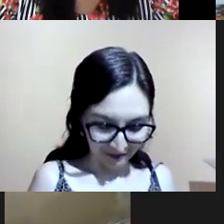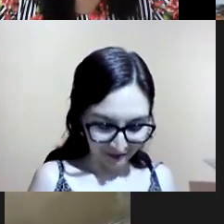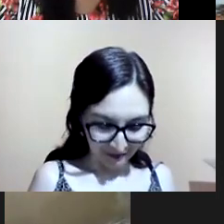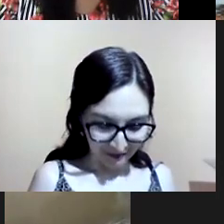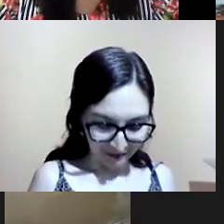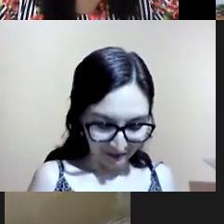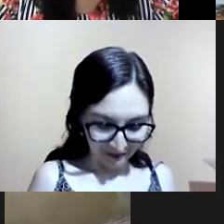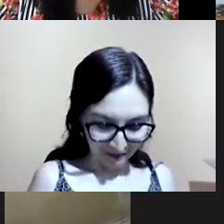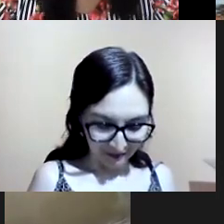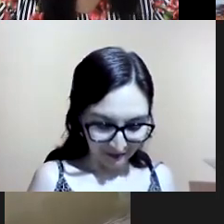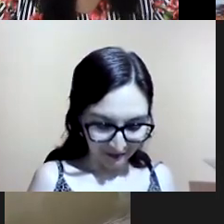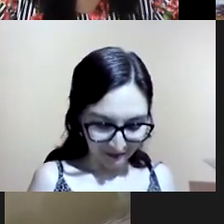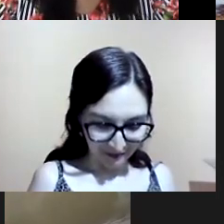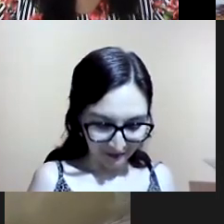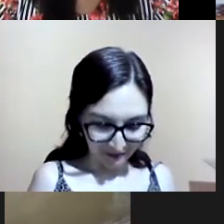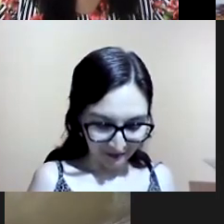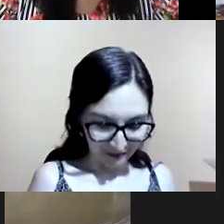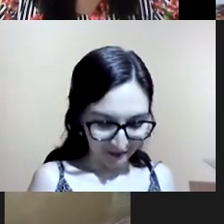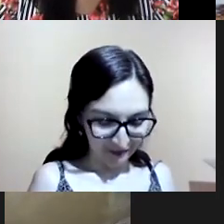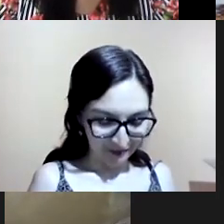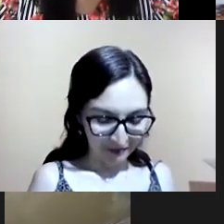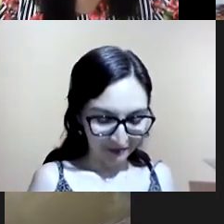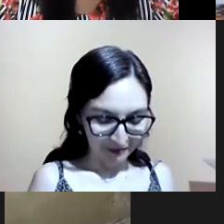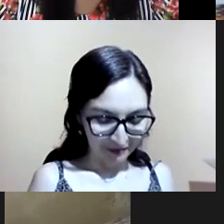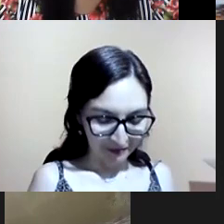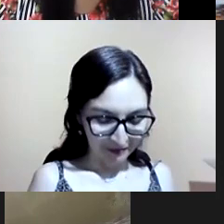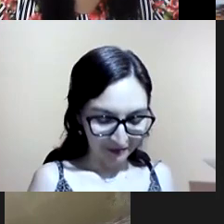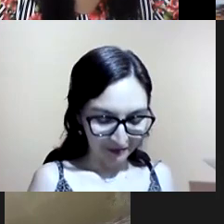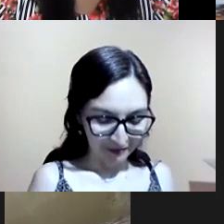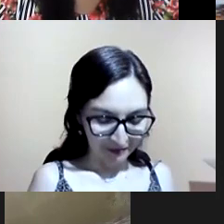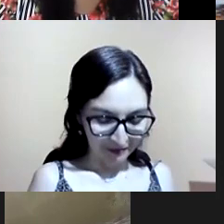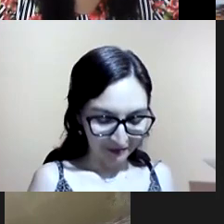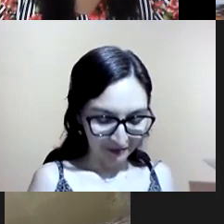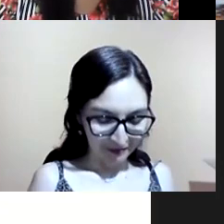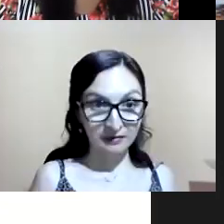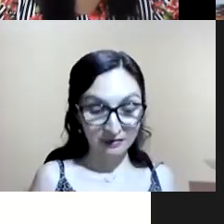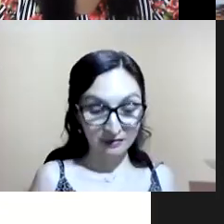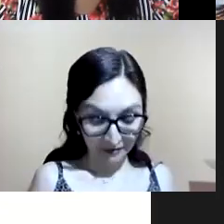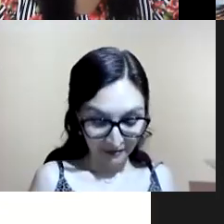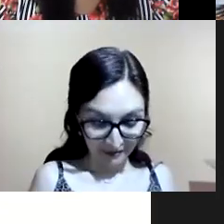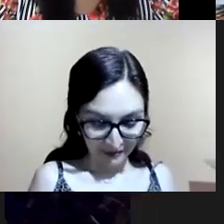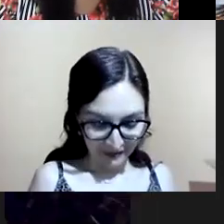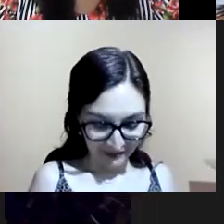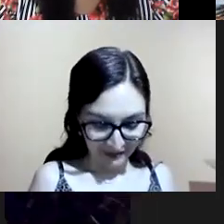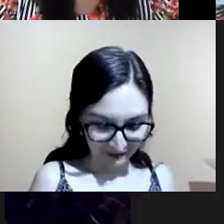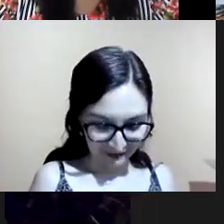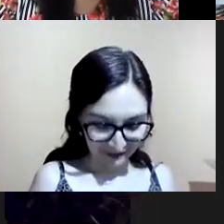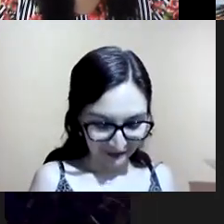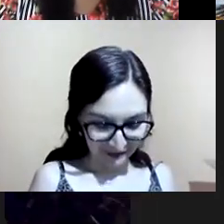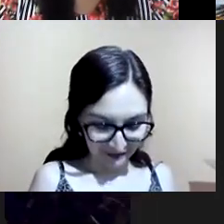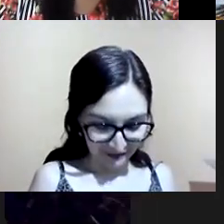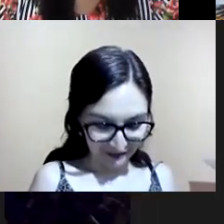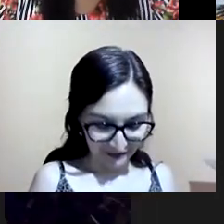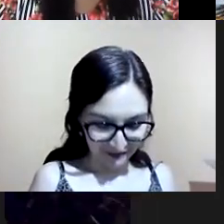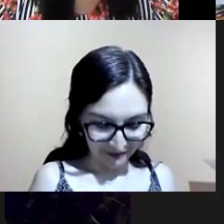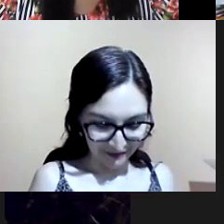el link para que en todo caso puedan volver a ver los ejercicios, puedan volver a ver cuáles son las indicaciones. Vamos a pasarles